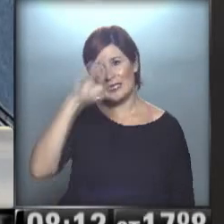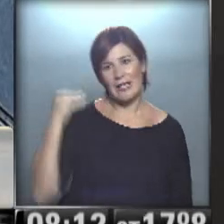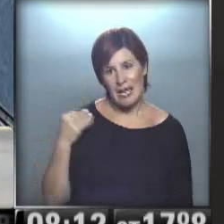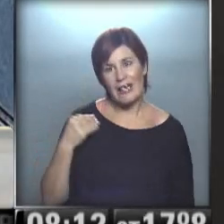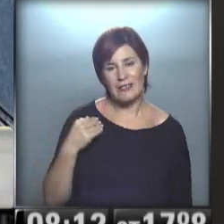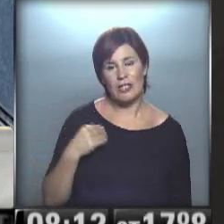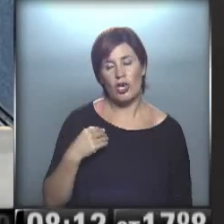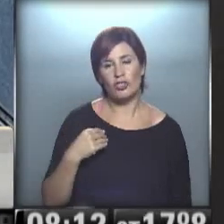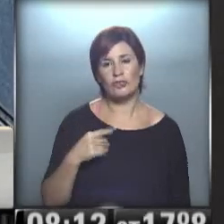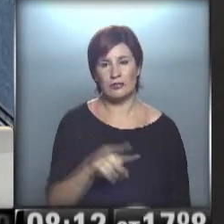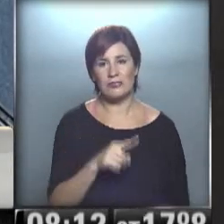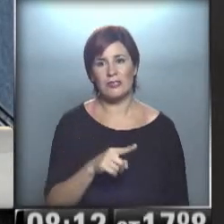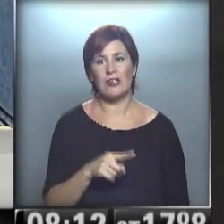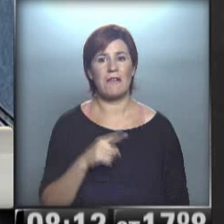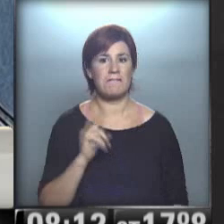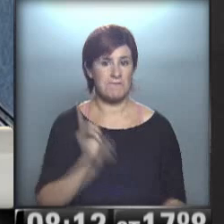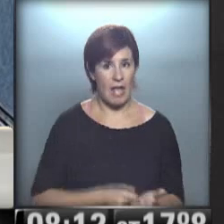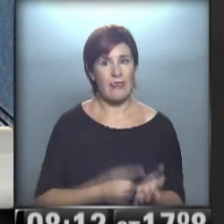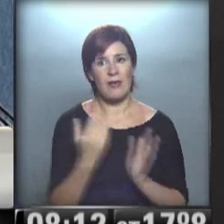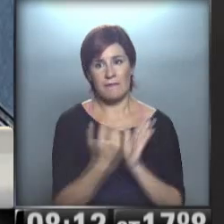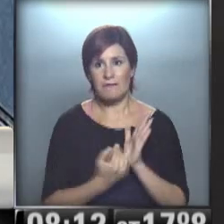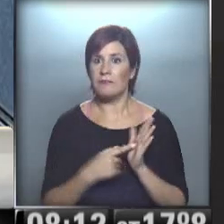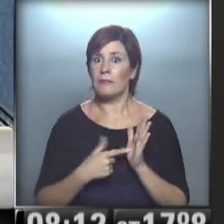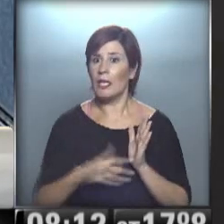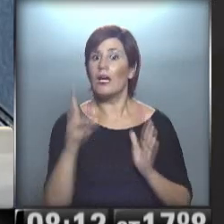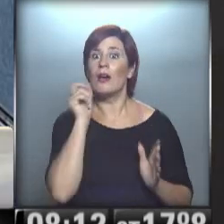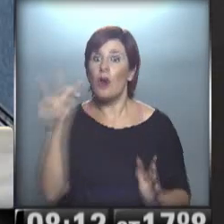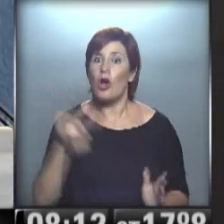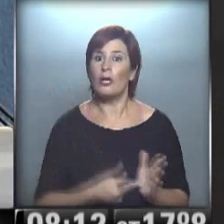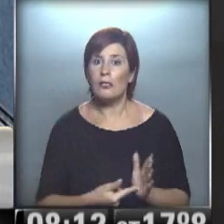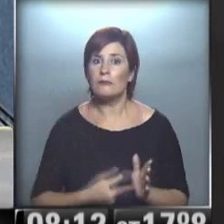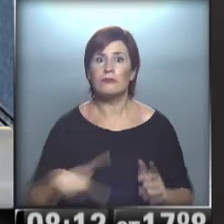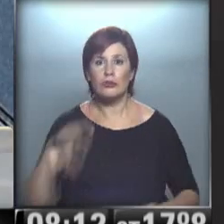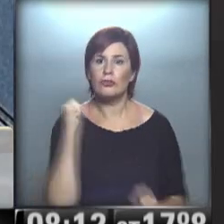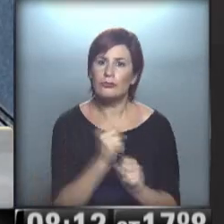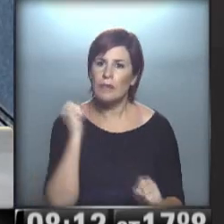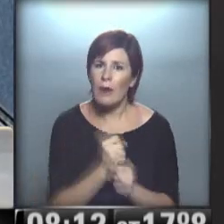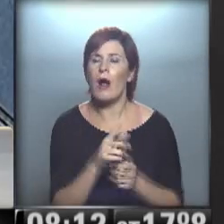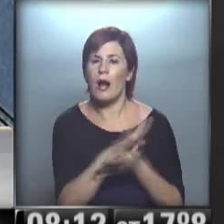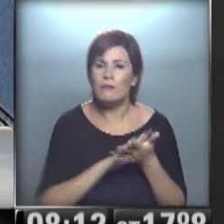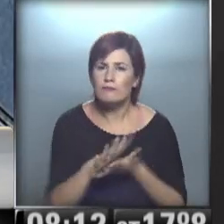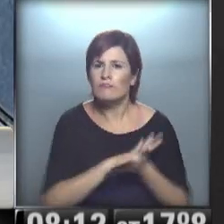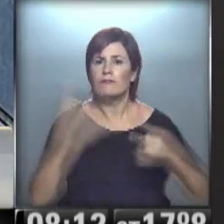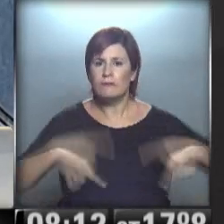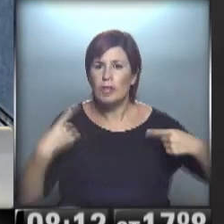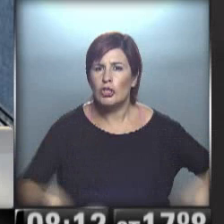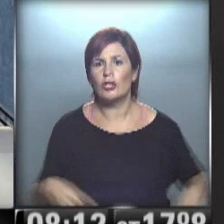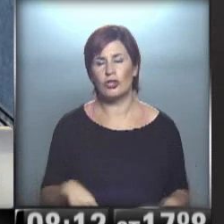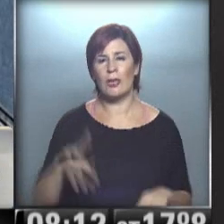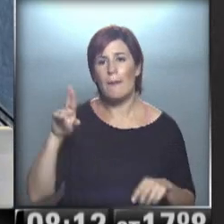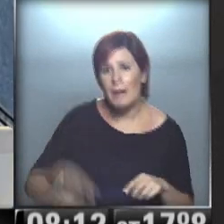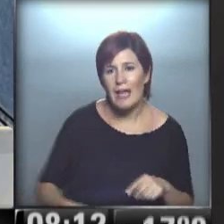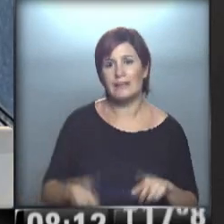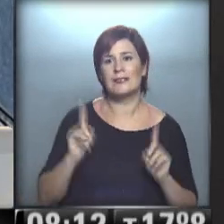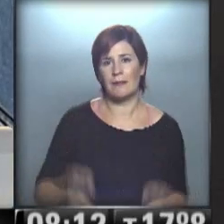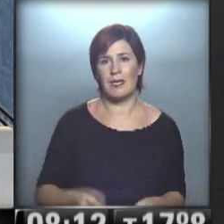la doctora Cristina Fernández de Kirchner, ha surtido efectos porque hemos trabajado en la solución de múltiples iniciativas promovidas